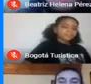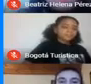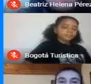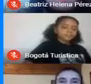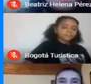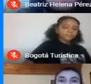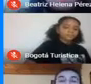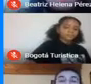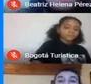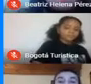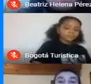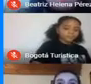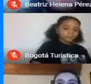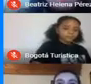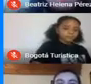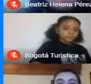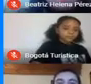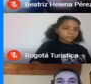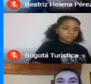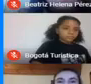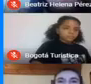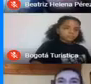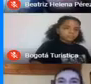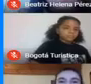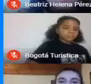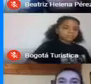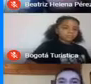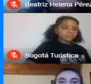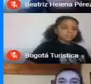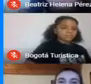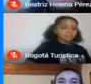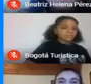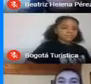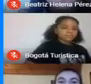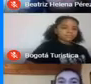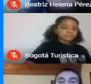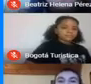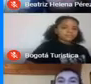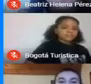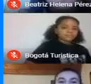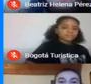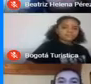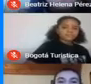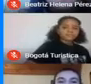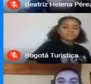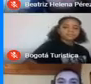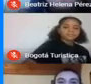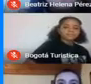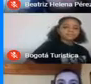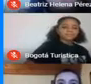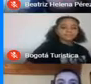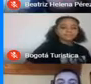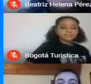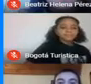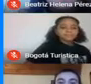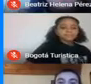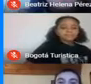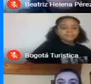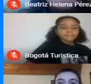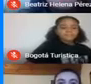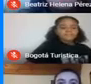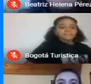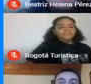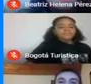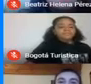Turismo para Bogotá, y el día de hoy tengo acompañante para presentar en esta transmisión, junto con Laura León del Colegio